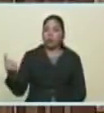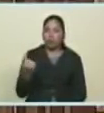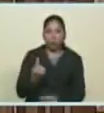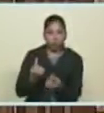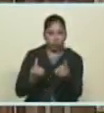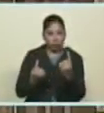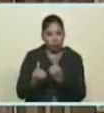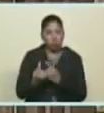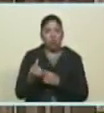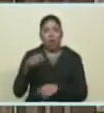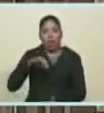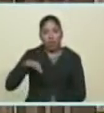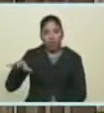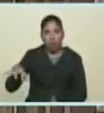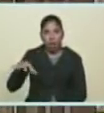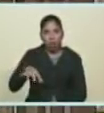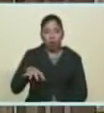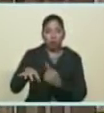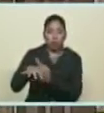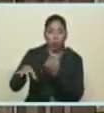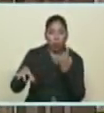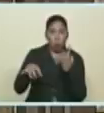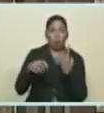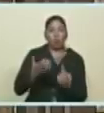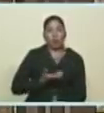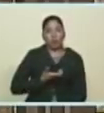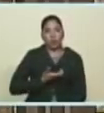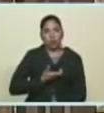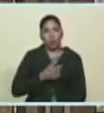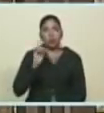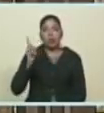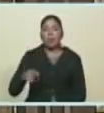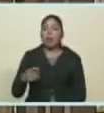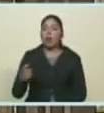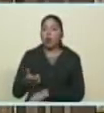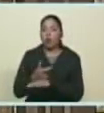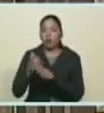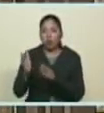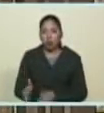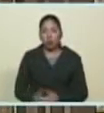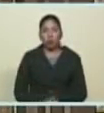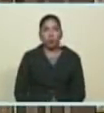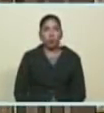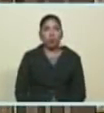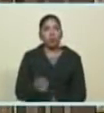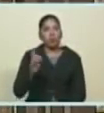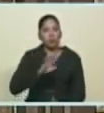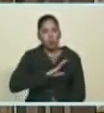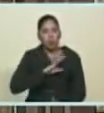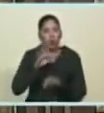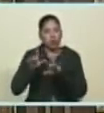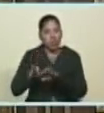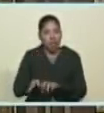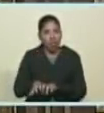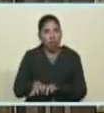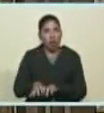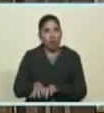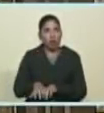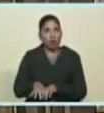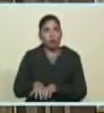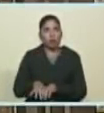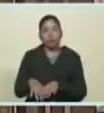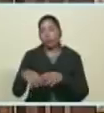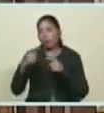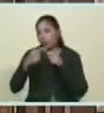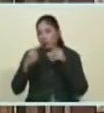la sociedad organizada de acuerdo con la ley. El Consejo Federal de Gobierno contará con una secretaría integrada por tal, tal,